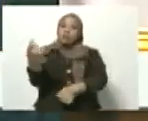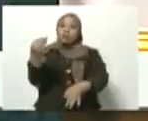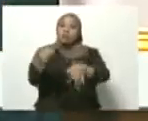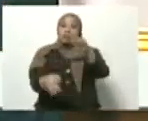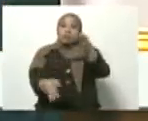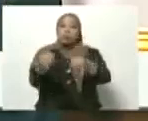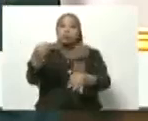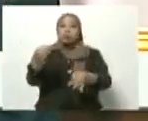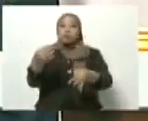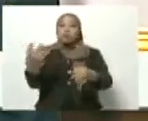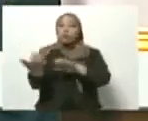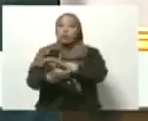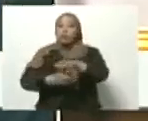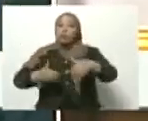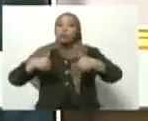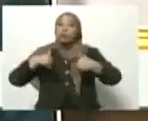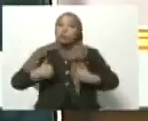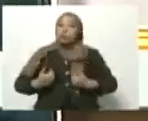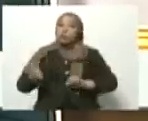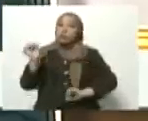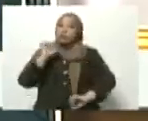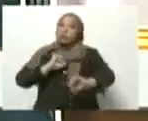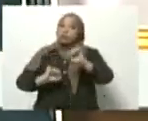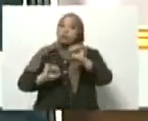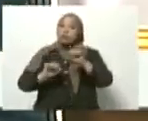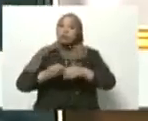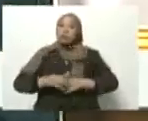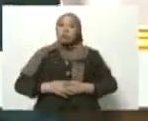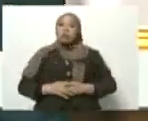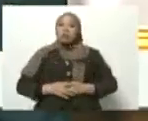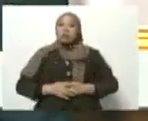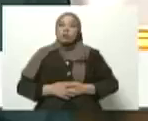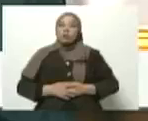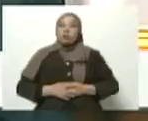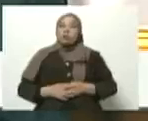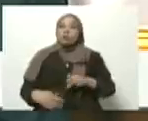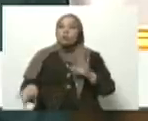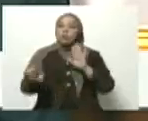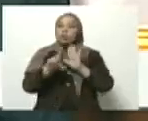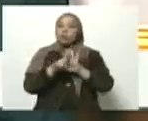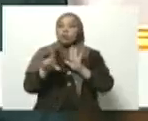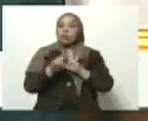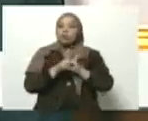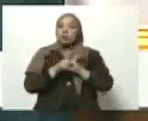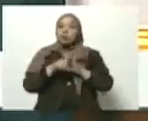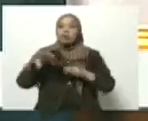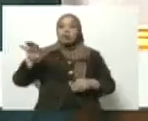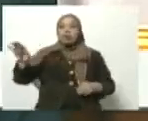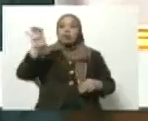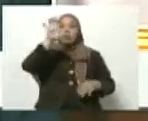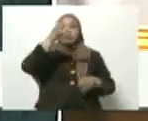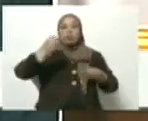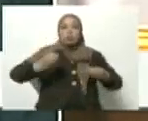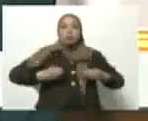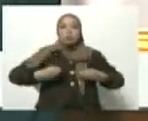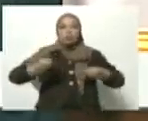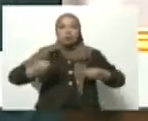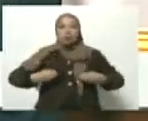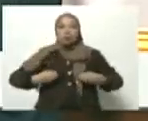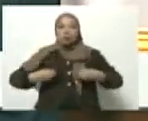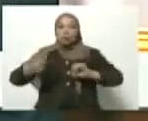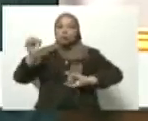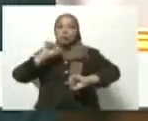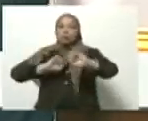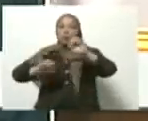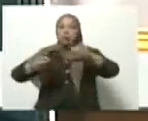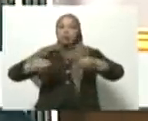cometido crímenes abominables contra la Constitución, contra las leyes de la República, contra la vida de la República, contra la